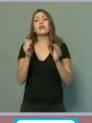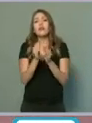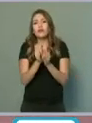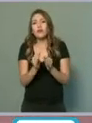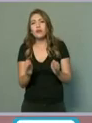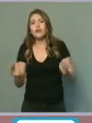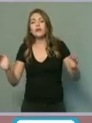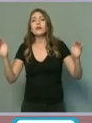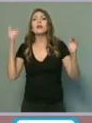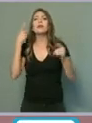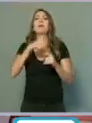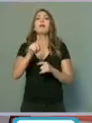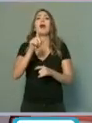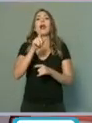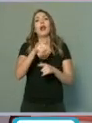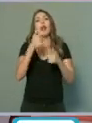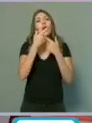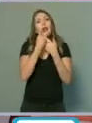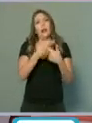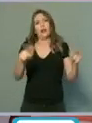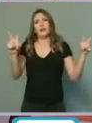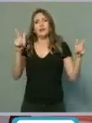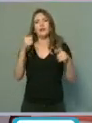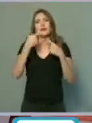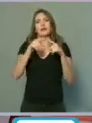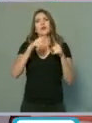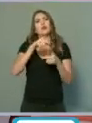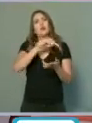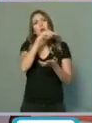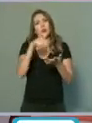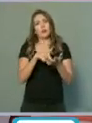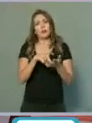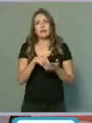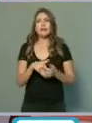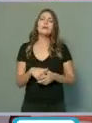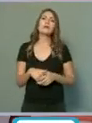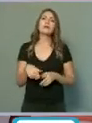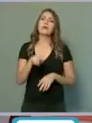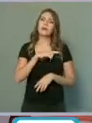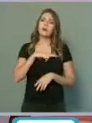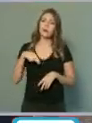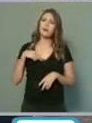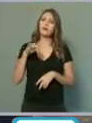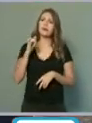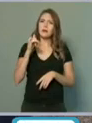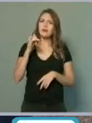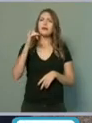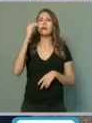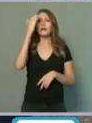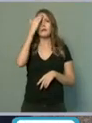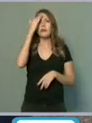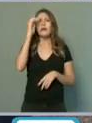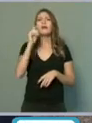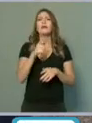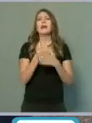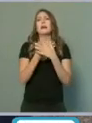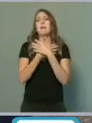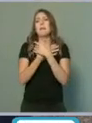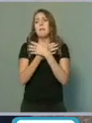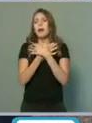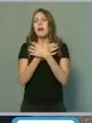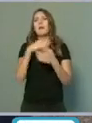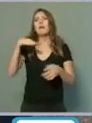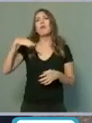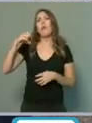en diferentes ecosistemas. Karen, estamos muy familiarizados, la mayoría de la gente, con las mariposas monarca, por ejemplo, ¿no? En Michoacán, en